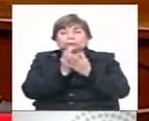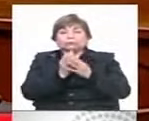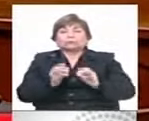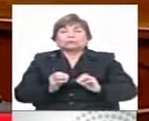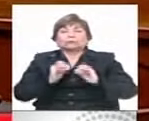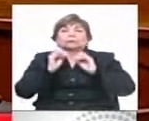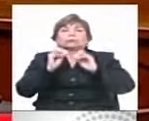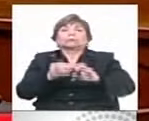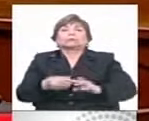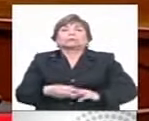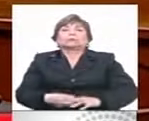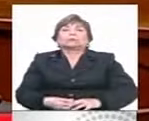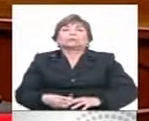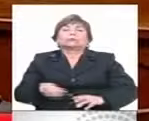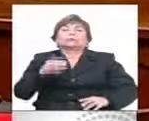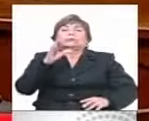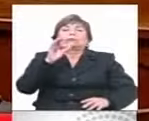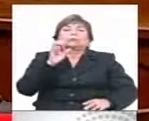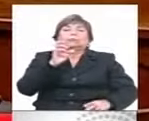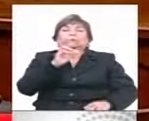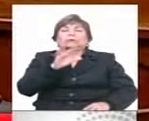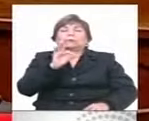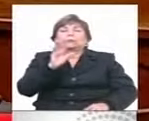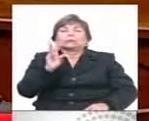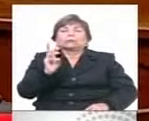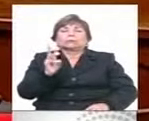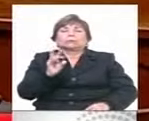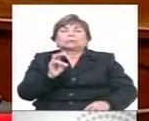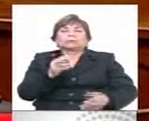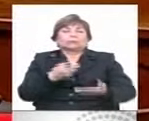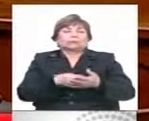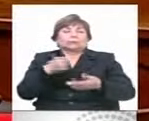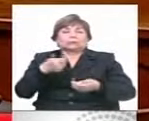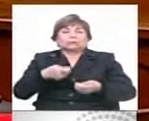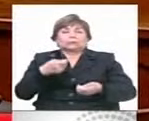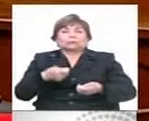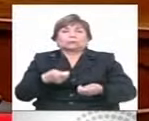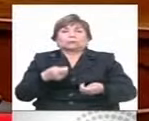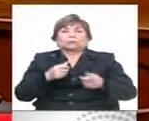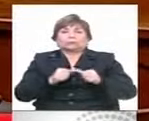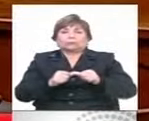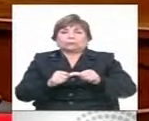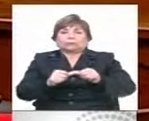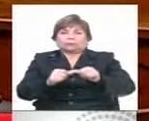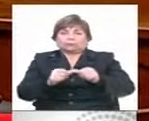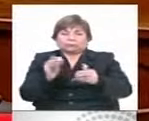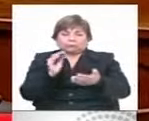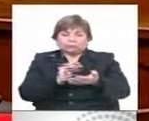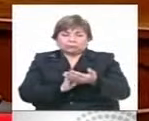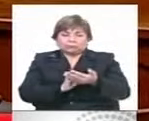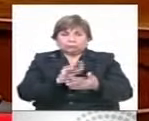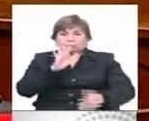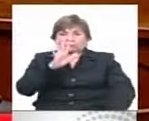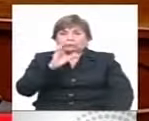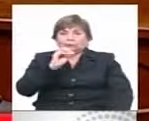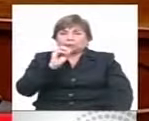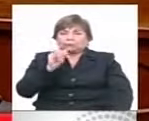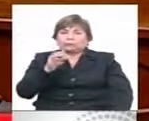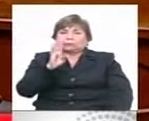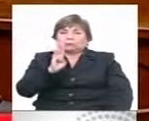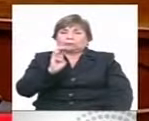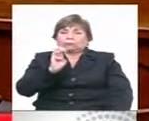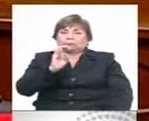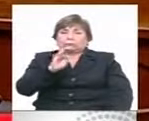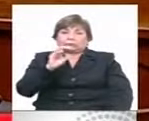asignando 937 millones para el financiamiento de la continuidad de más de 50 mil becarios de